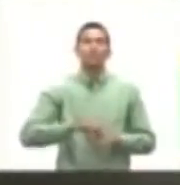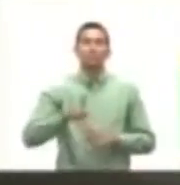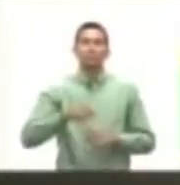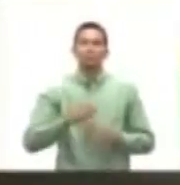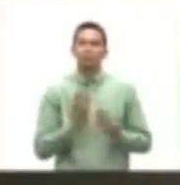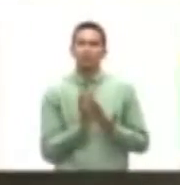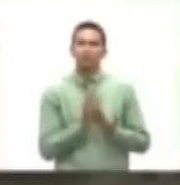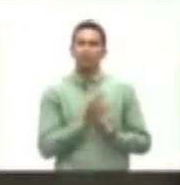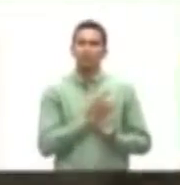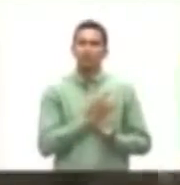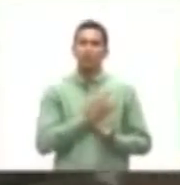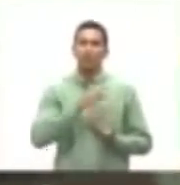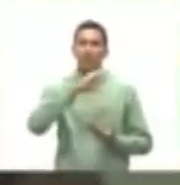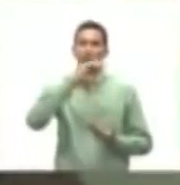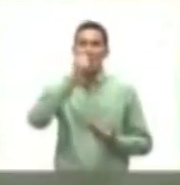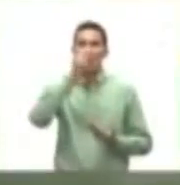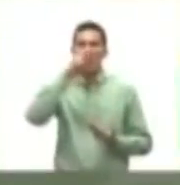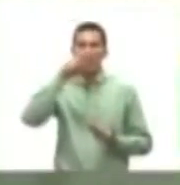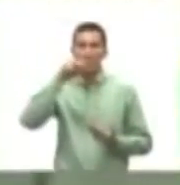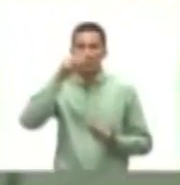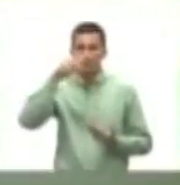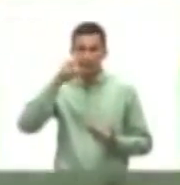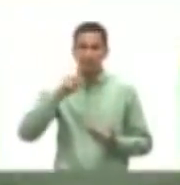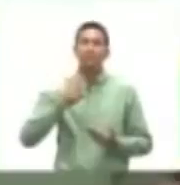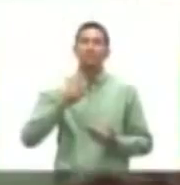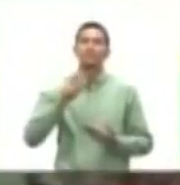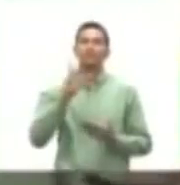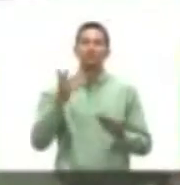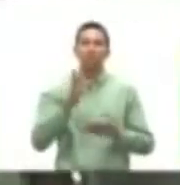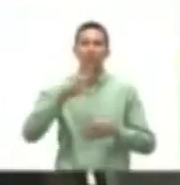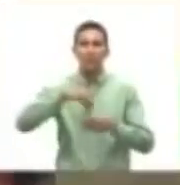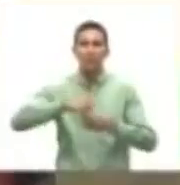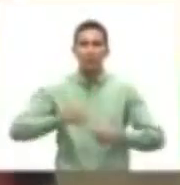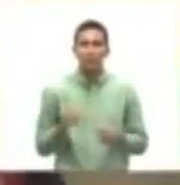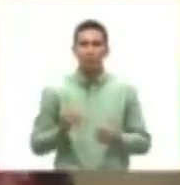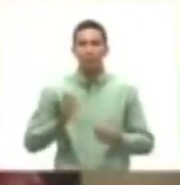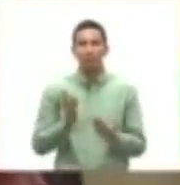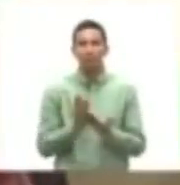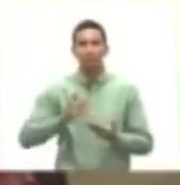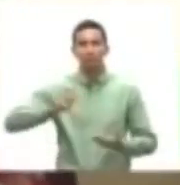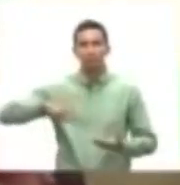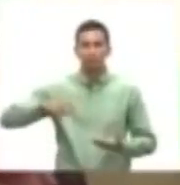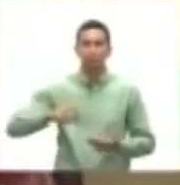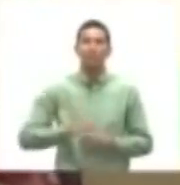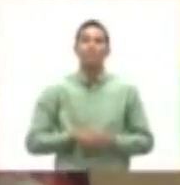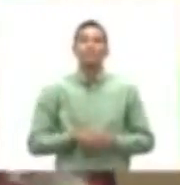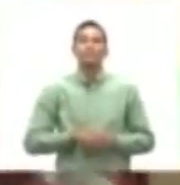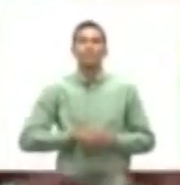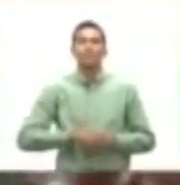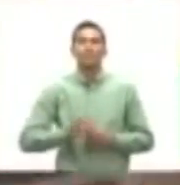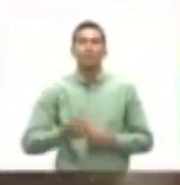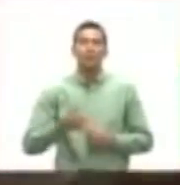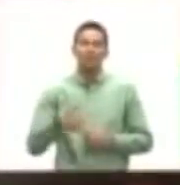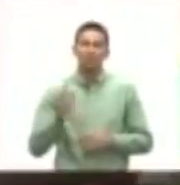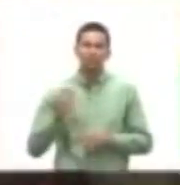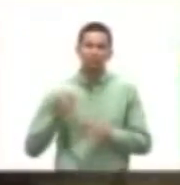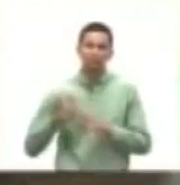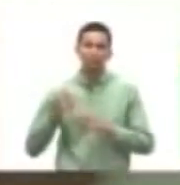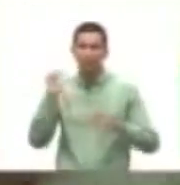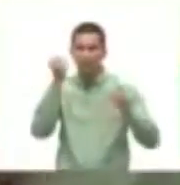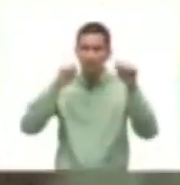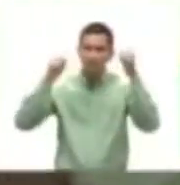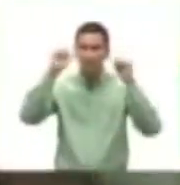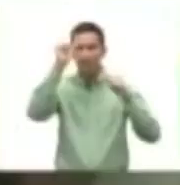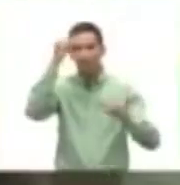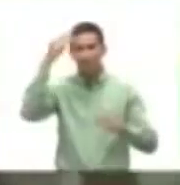Bogotá, egresada del Colegio Carl Parrish. A su corta edad, tiene una amplia trayectoria en el carnaval de Barranquilla. En